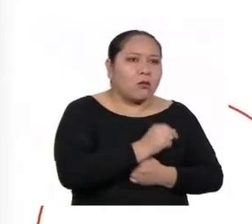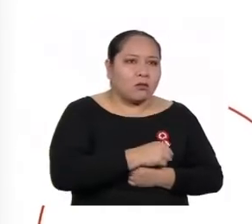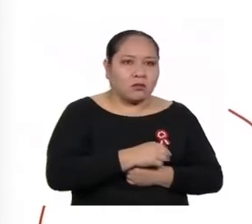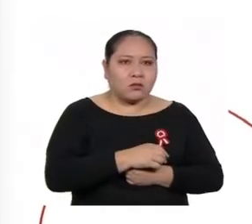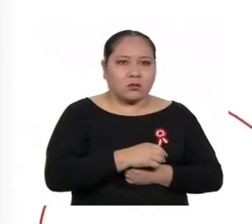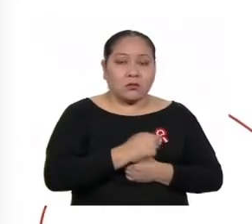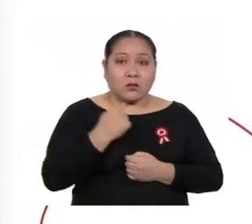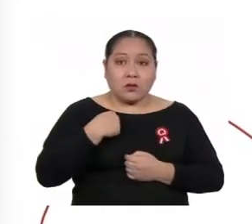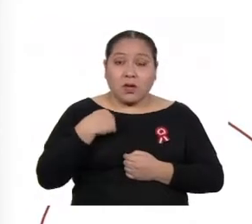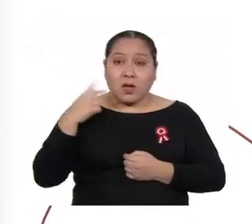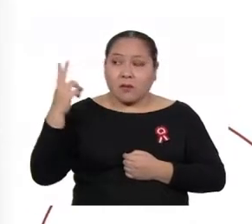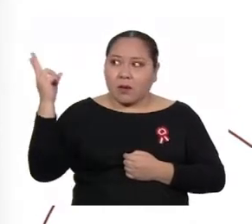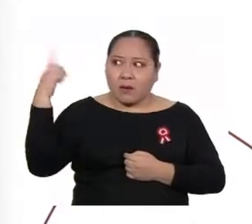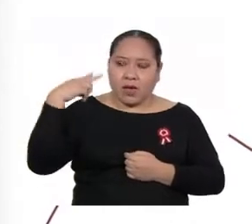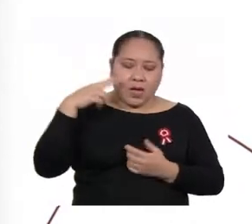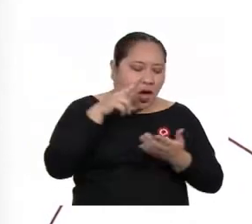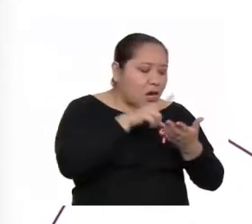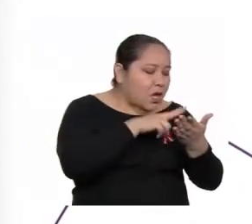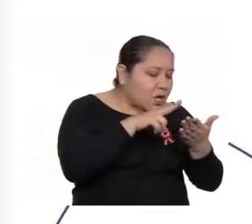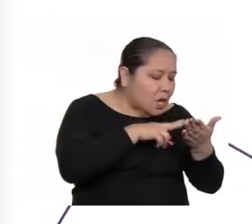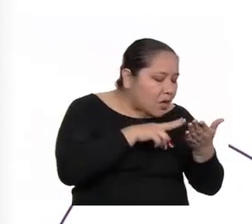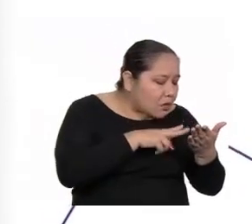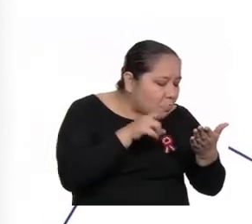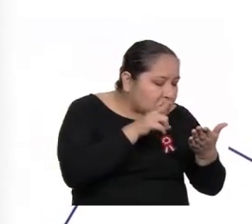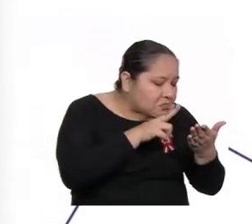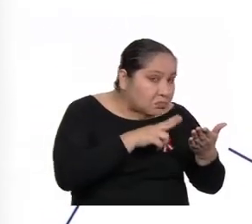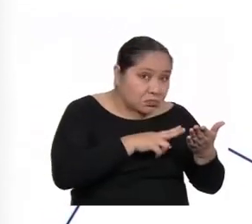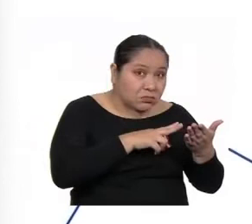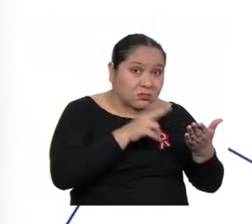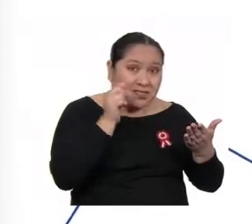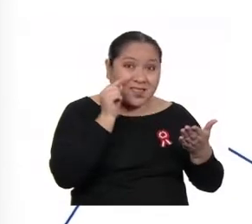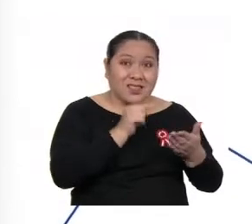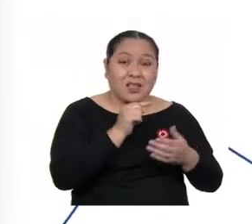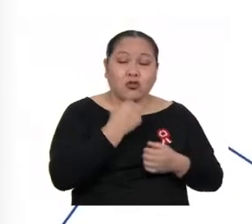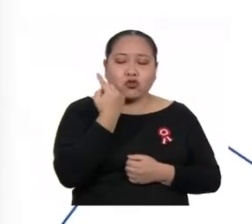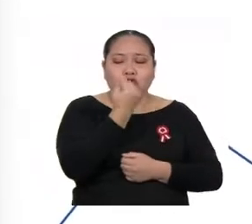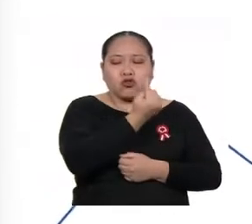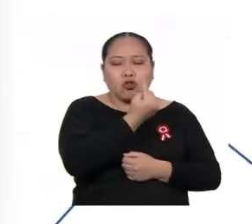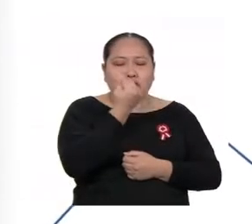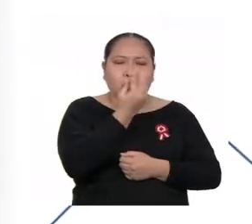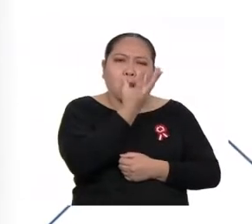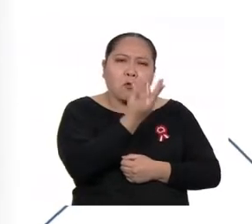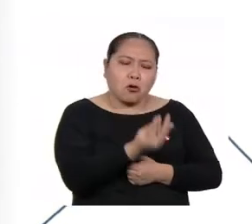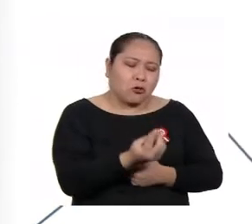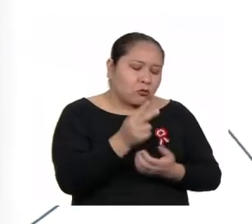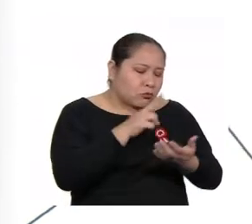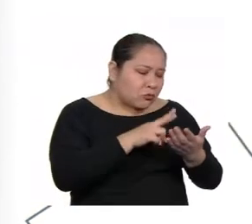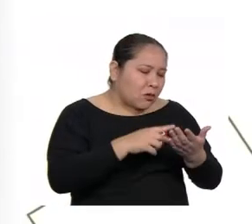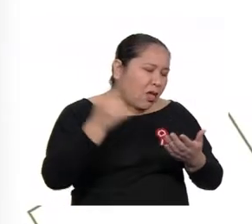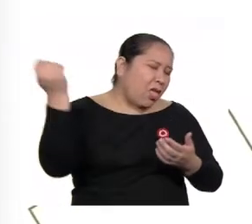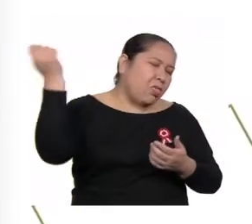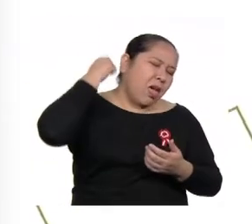me sorprendía leyendo cuanto encontraba, y que en esas soledades era muy poco, me caían sus golpes